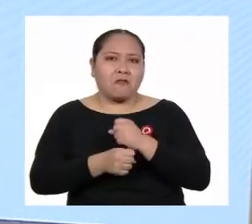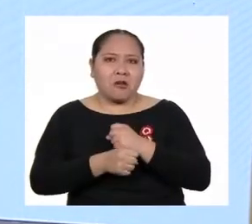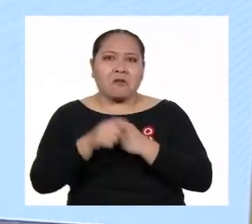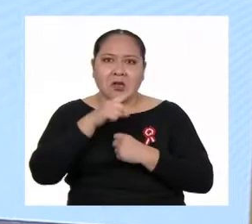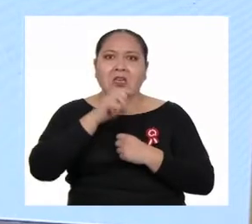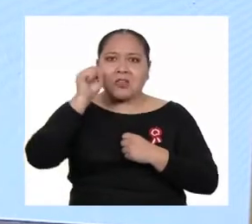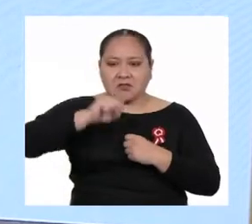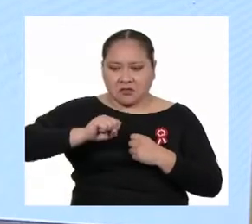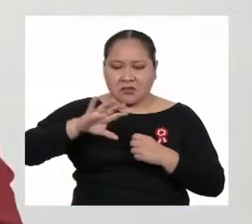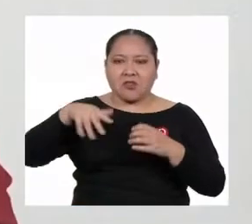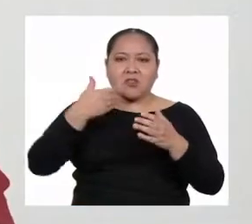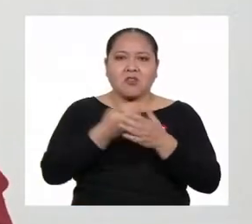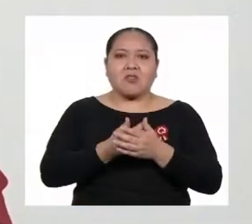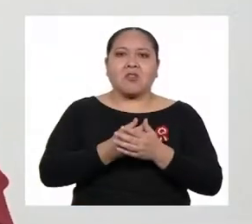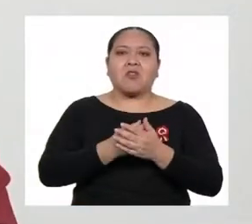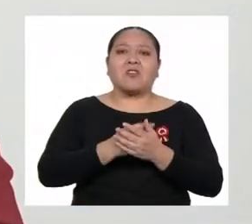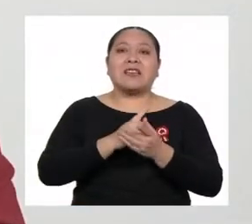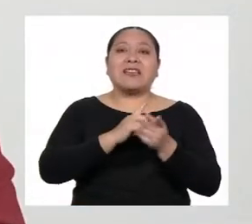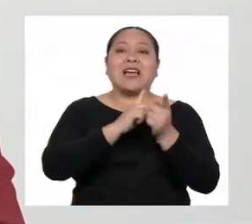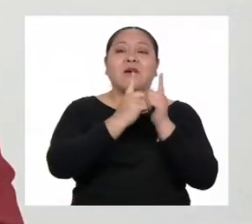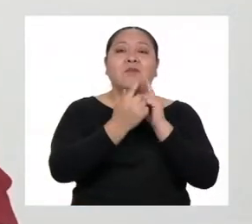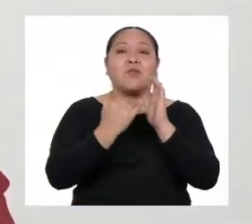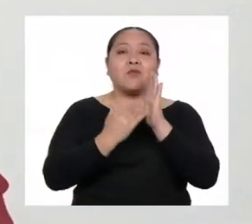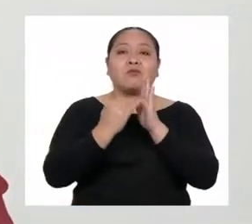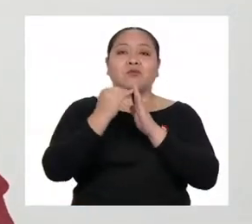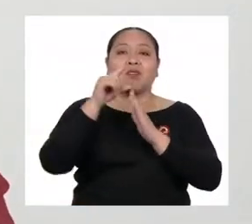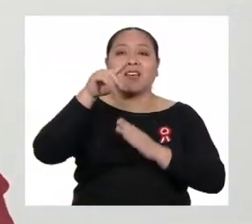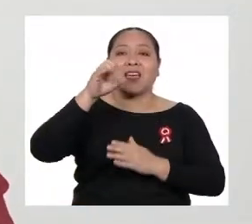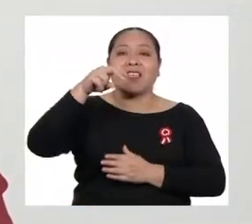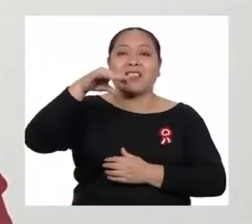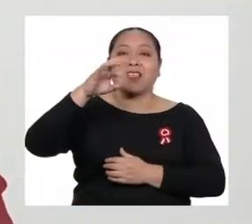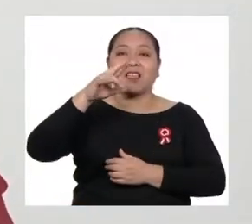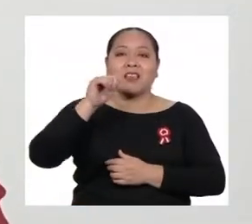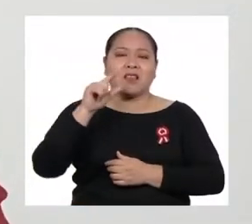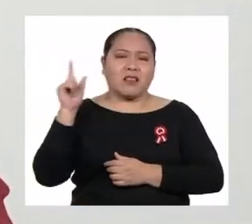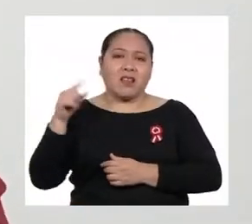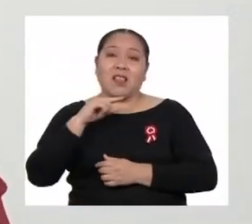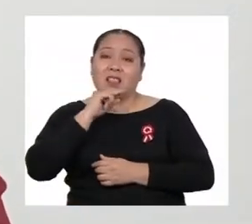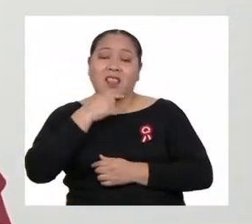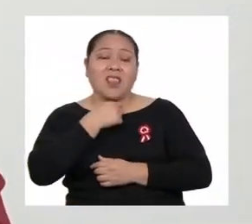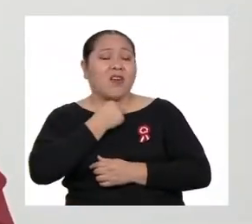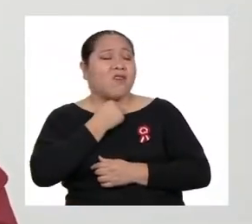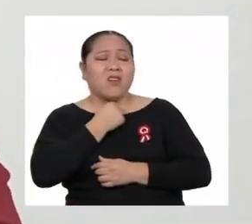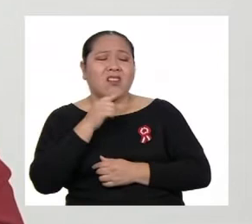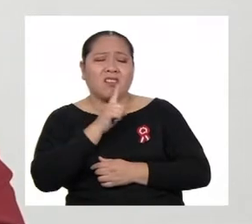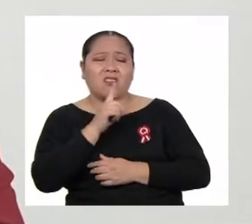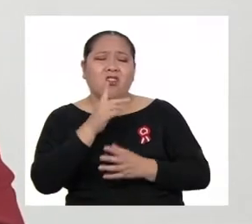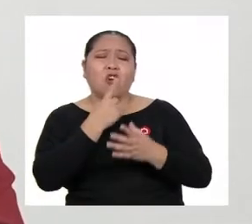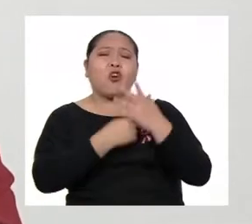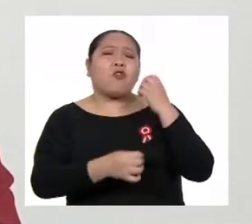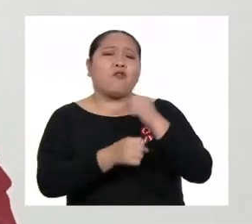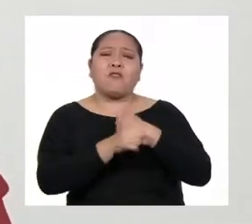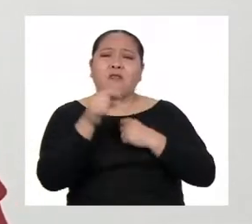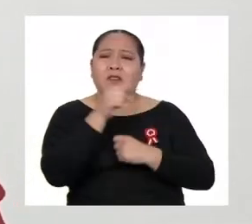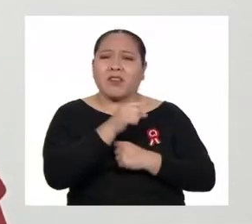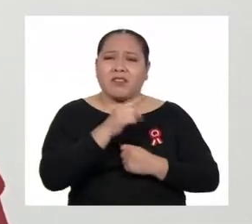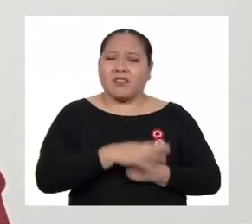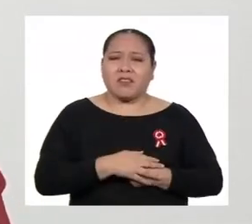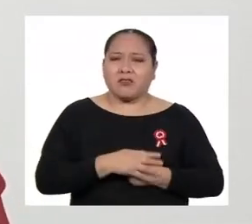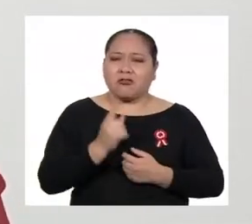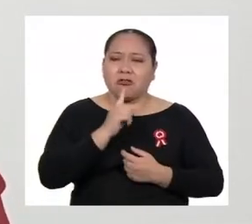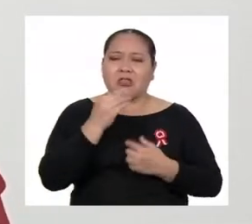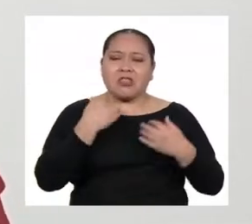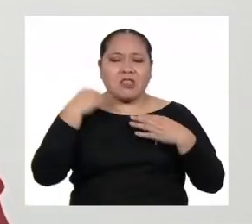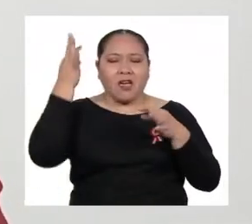de nuestro ejército. Sí, la abuela no le tenía nada de fe, parece. ¿Cómo